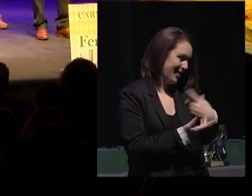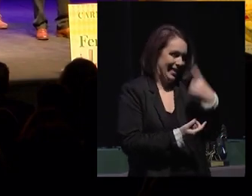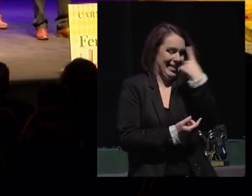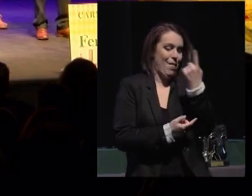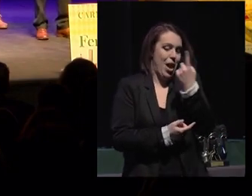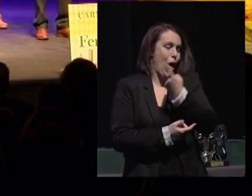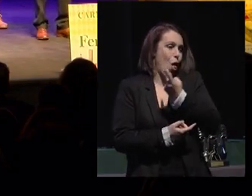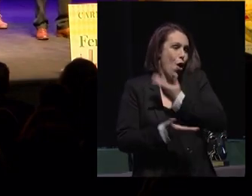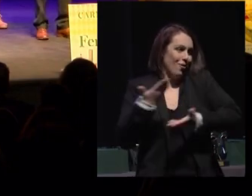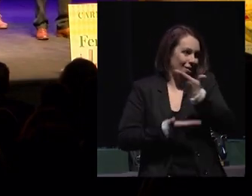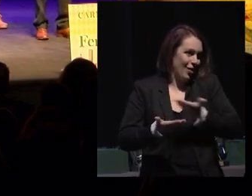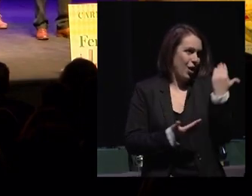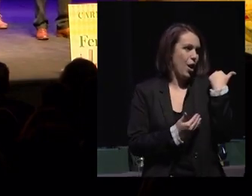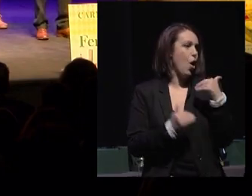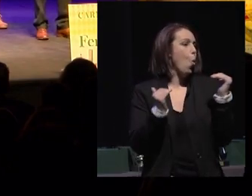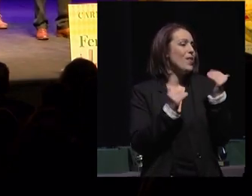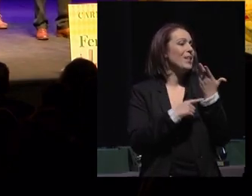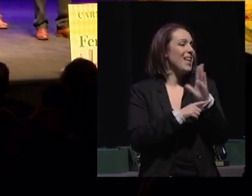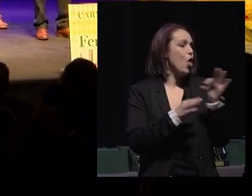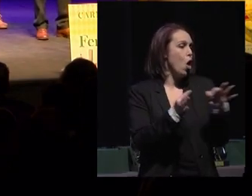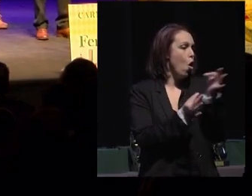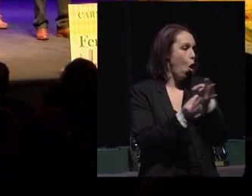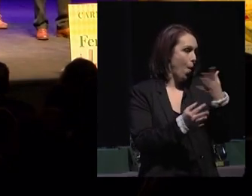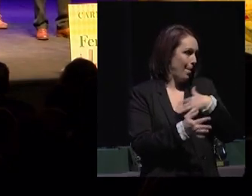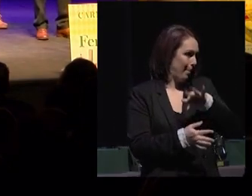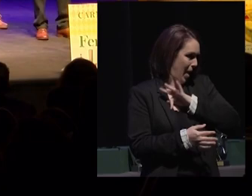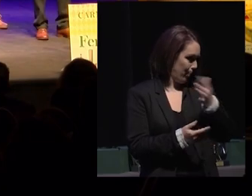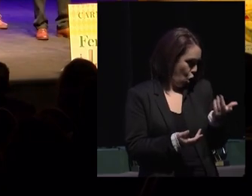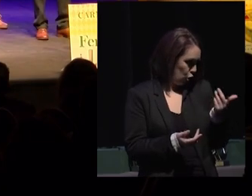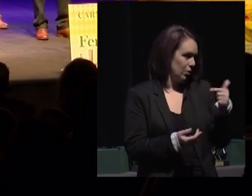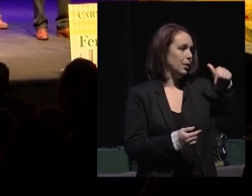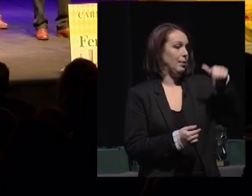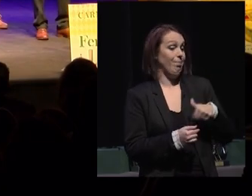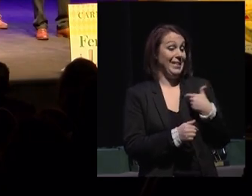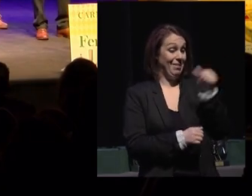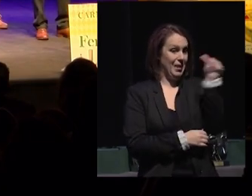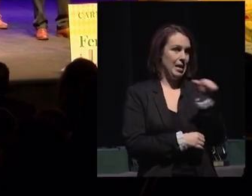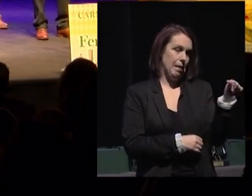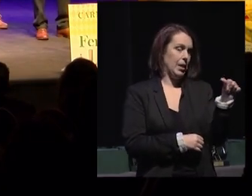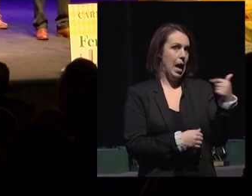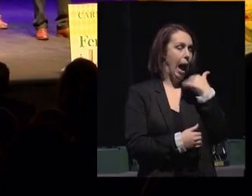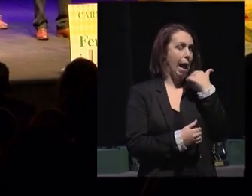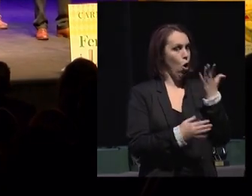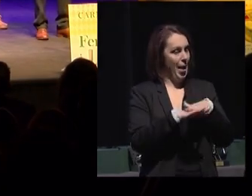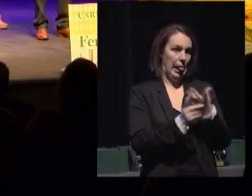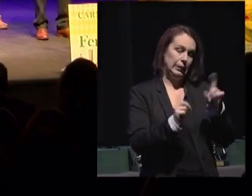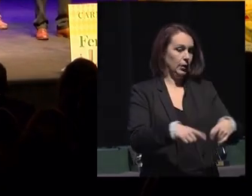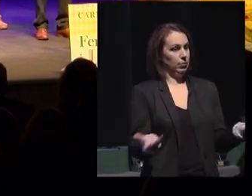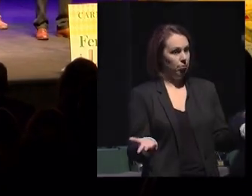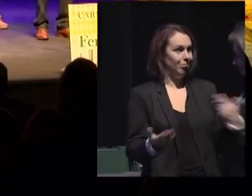El jueves estuvimos en la presentación de la Aguja de Oro, hoy estamos aquí, la semana que viene tendremos que buscar algo para encontrarnos, Alberto, que si no nos vamos a echar de